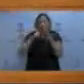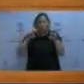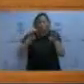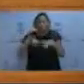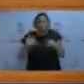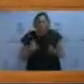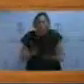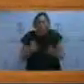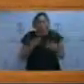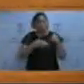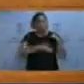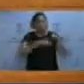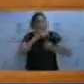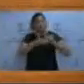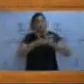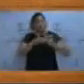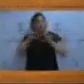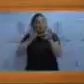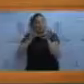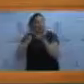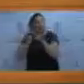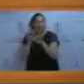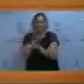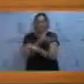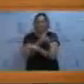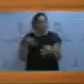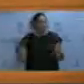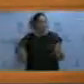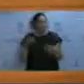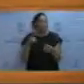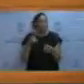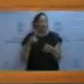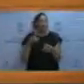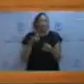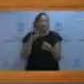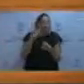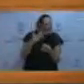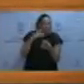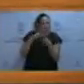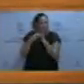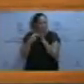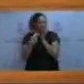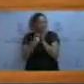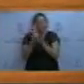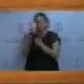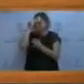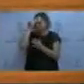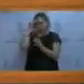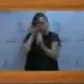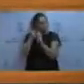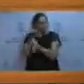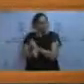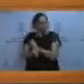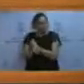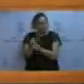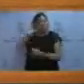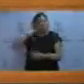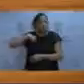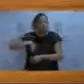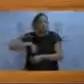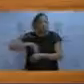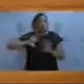el más adecuado, ni siquiera más limpio y transparente, señora consejera. Y, por lo tanto, creemos que